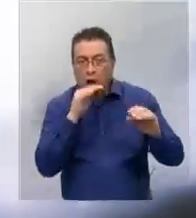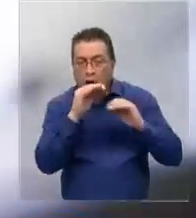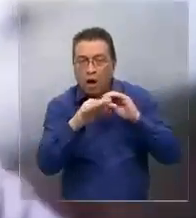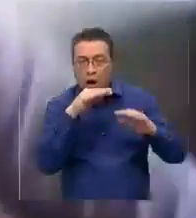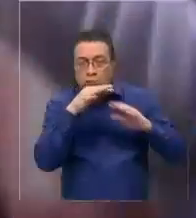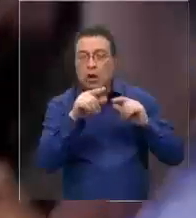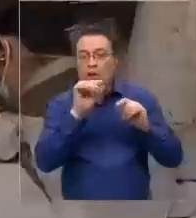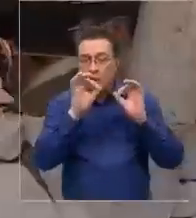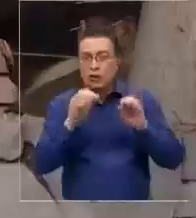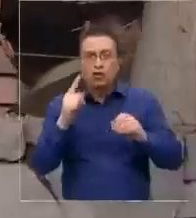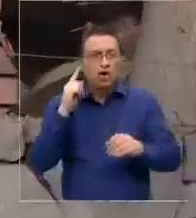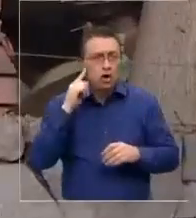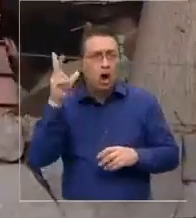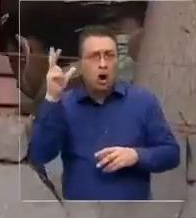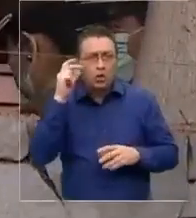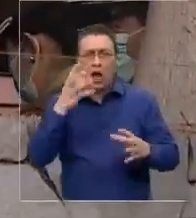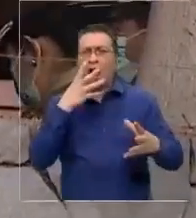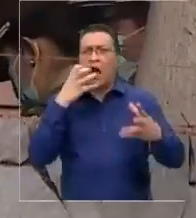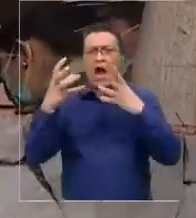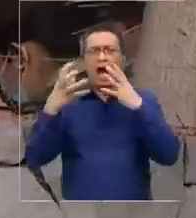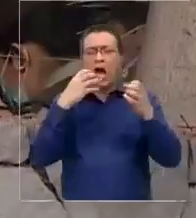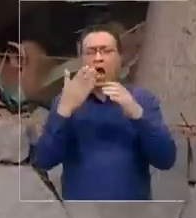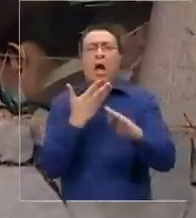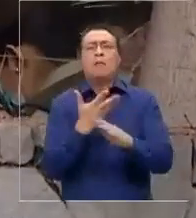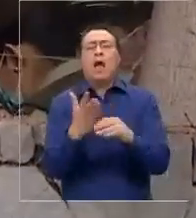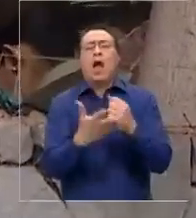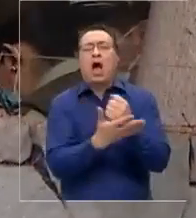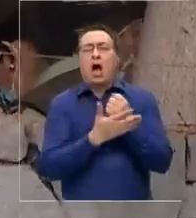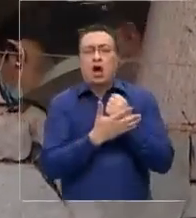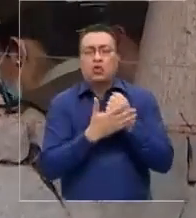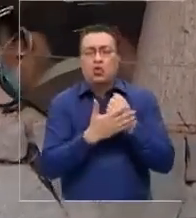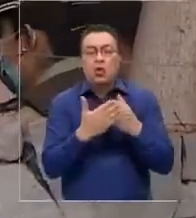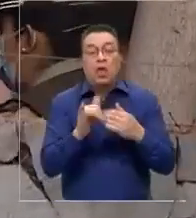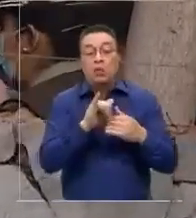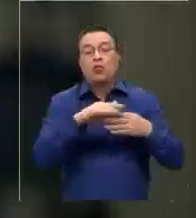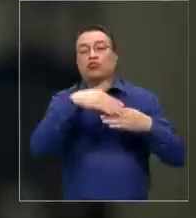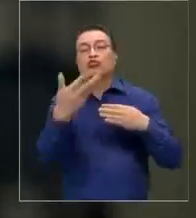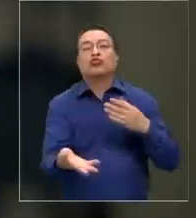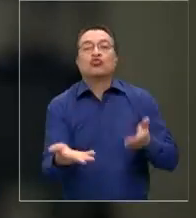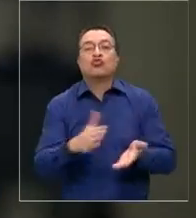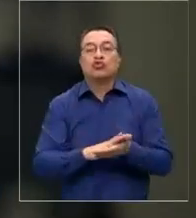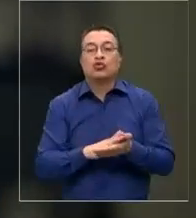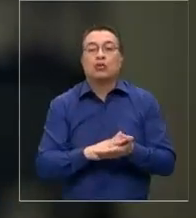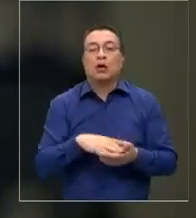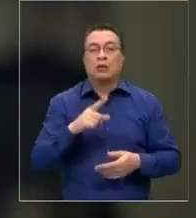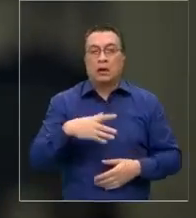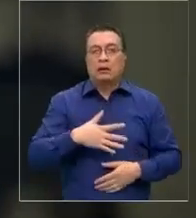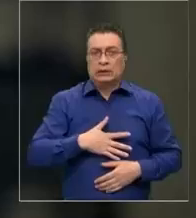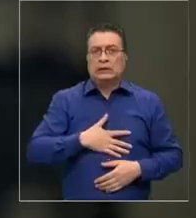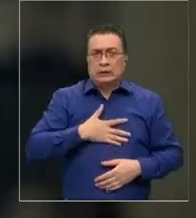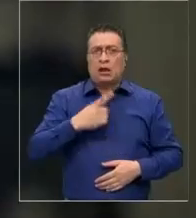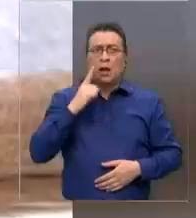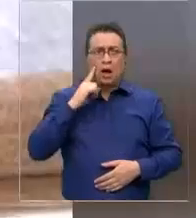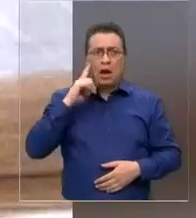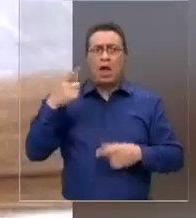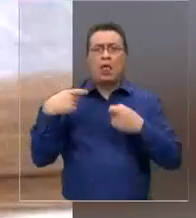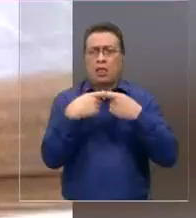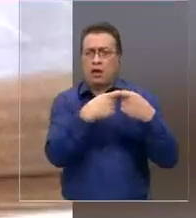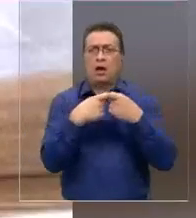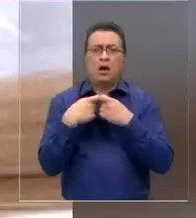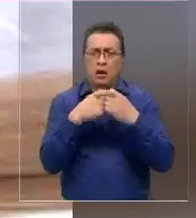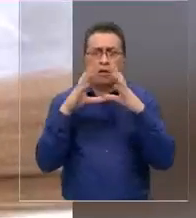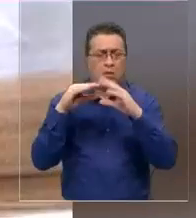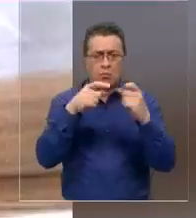aseguran habrían escuchado gritos de auxilio previos a la muerte de la mujer. Se siente que hay una discusión y de esa